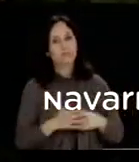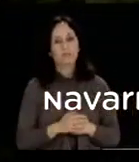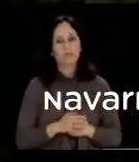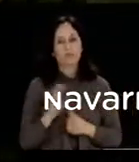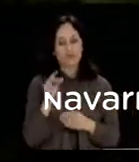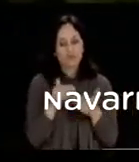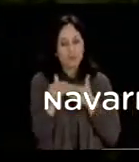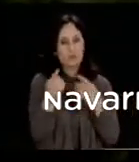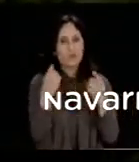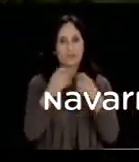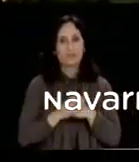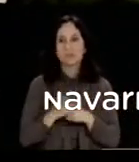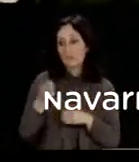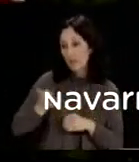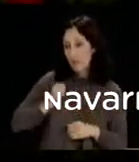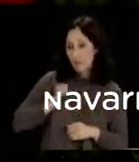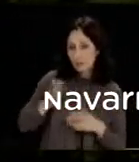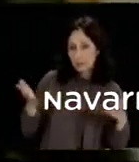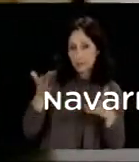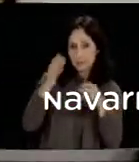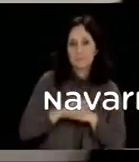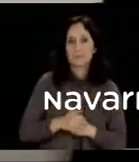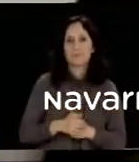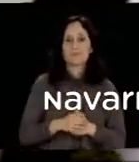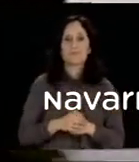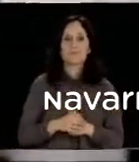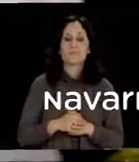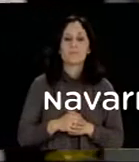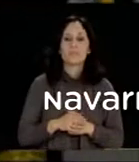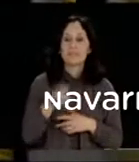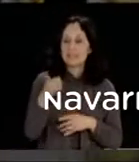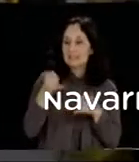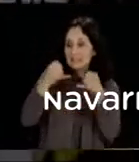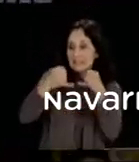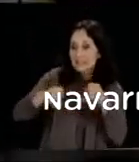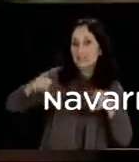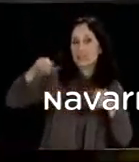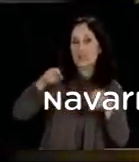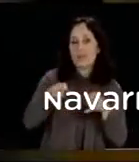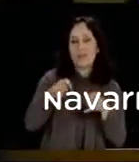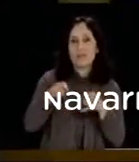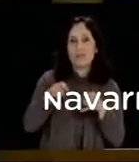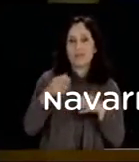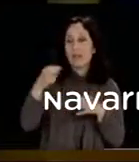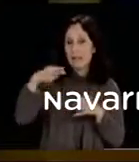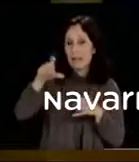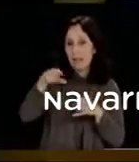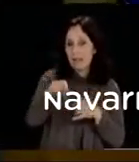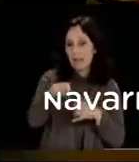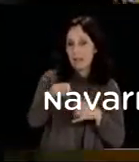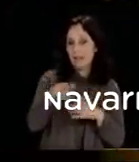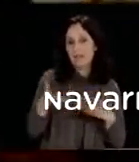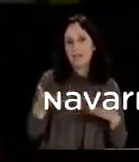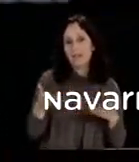rato. Sí, ¿no? Oye, que aproveche, ¿eh? Gracias. Que tenemos por aquí ya las chistorras que se están haciendo. Ángel, dime. Que tenemos aquí